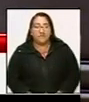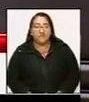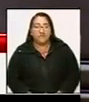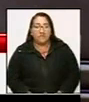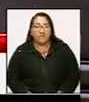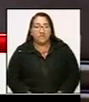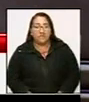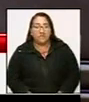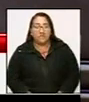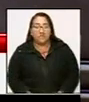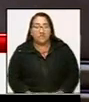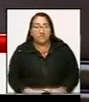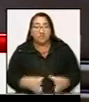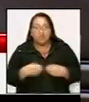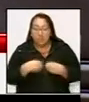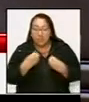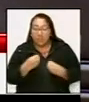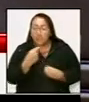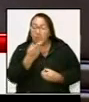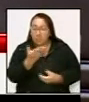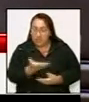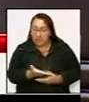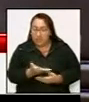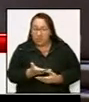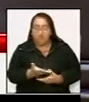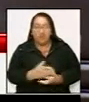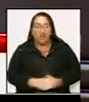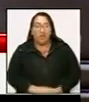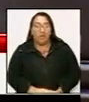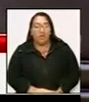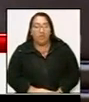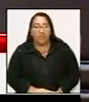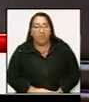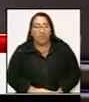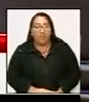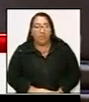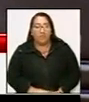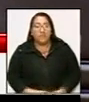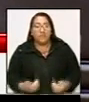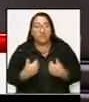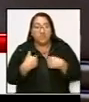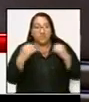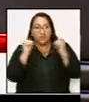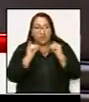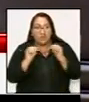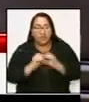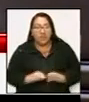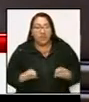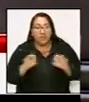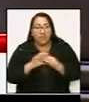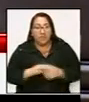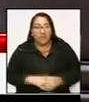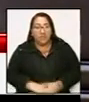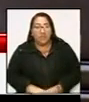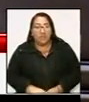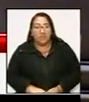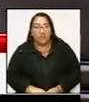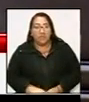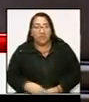Se reconocieron porque eran y son y tienen la imagen y semejanza de